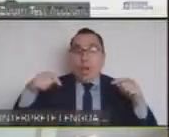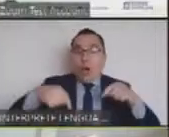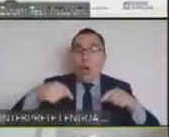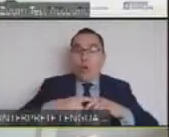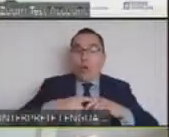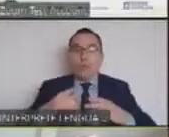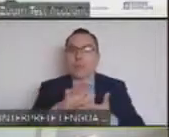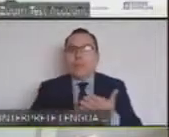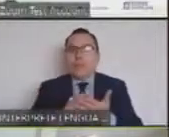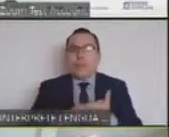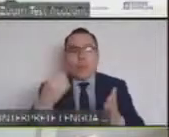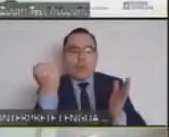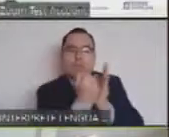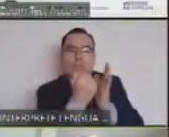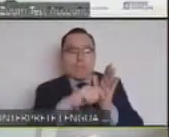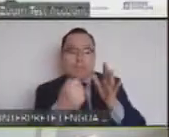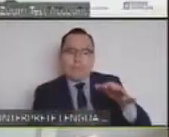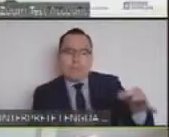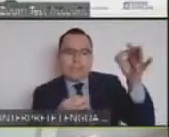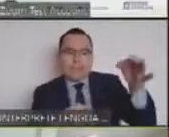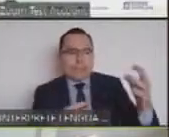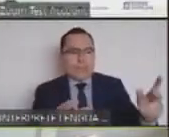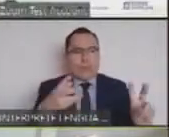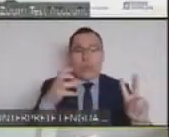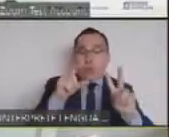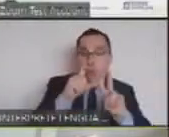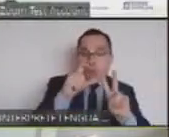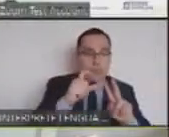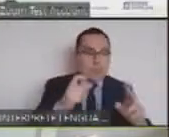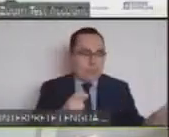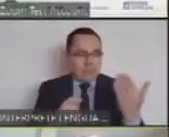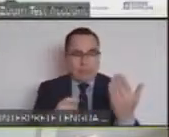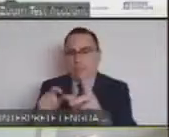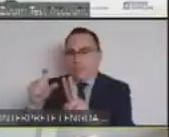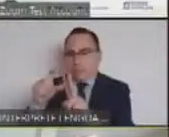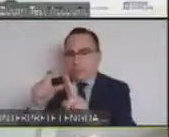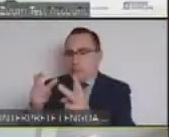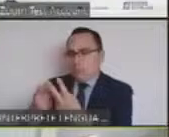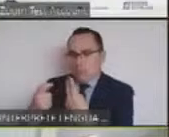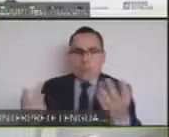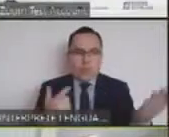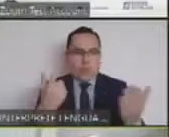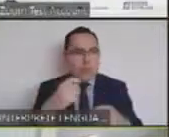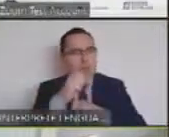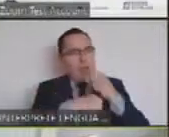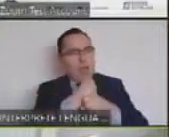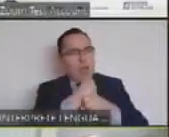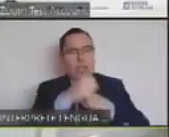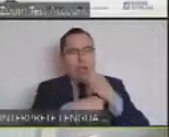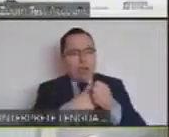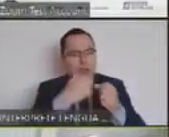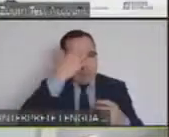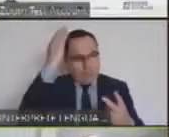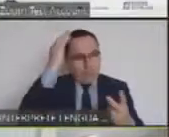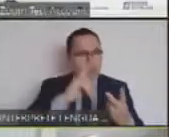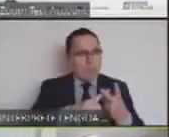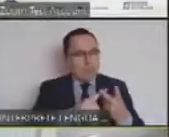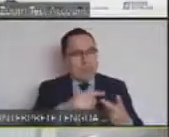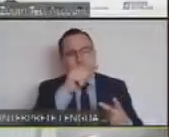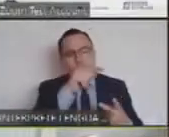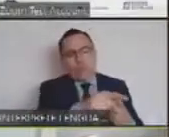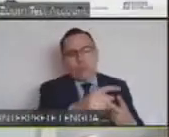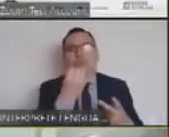objetivo de puntuación de antecedentes. ¿Qué diferencia según la antigüedad? La capacitación previa, desde